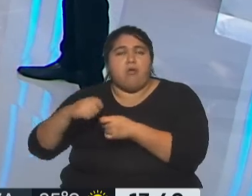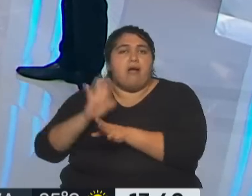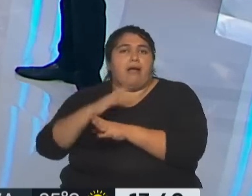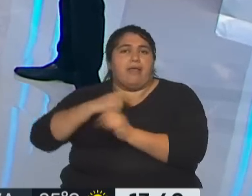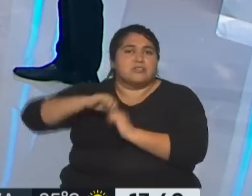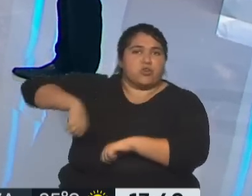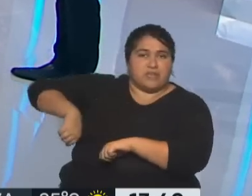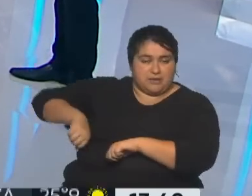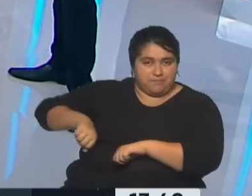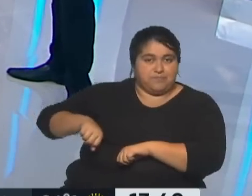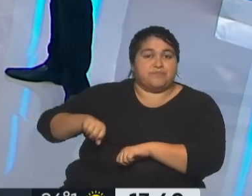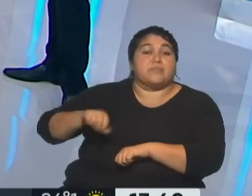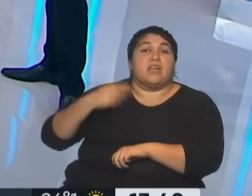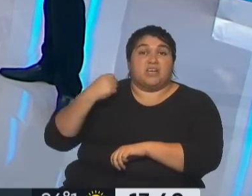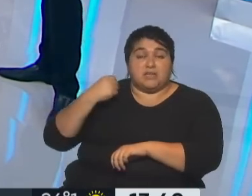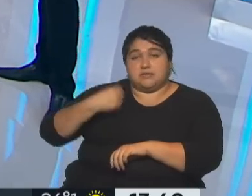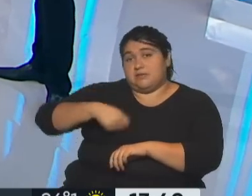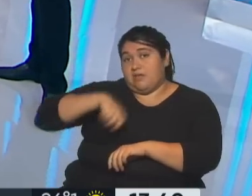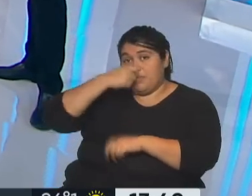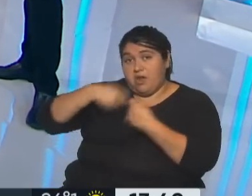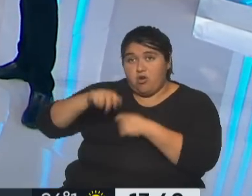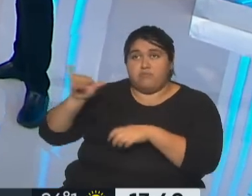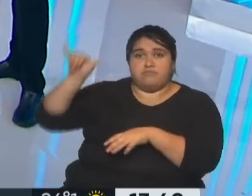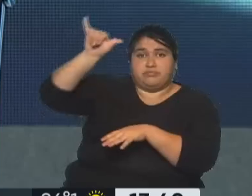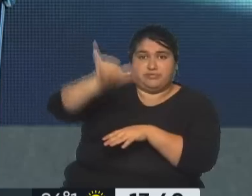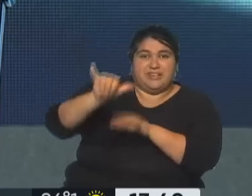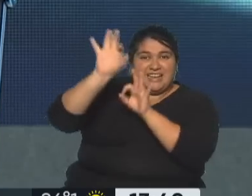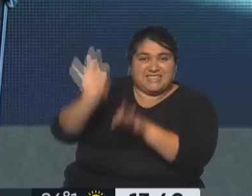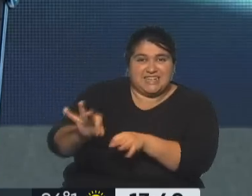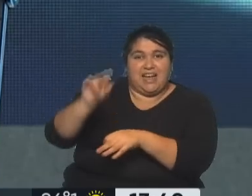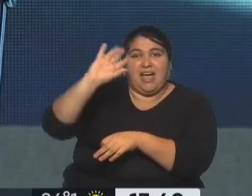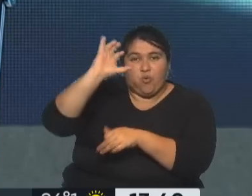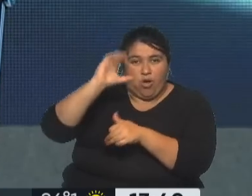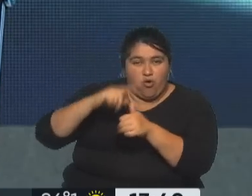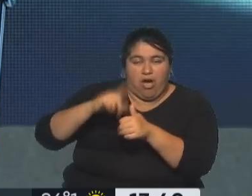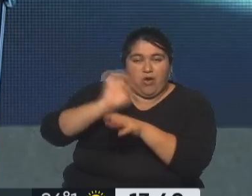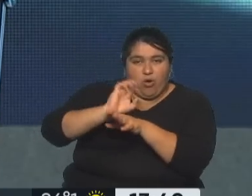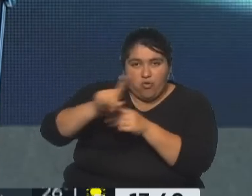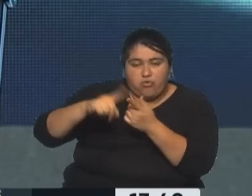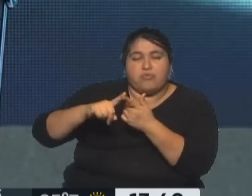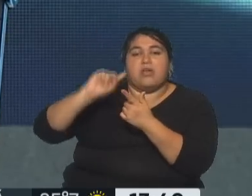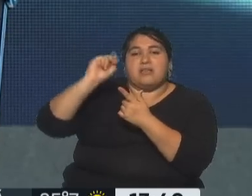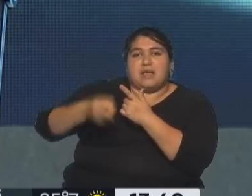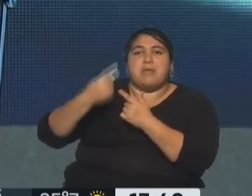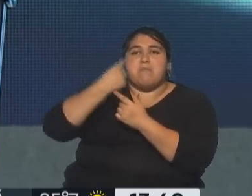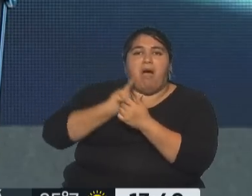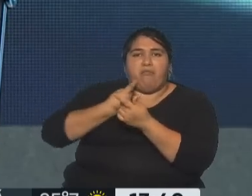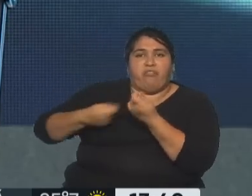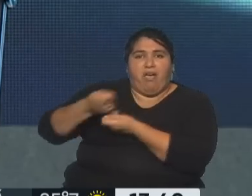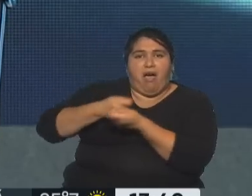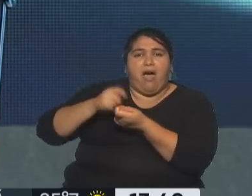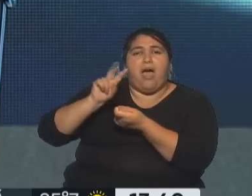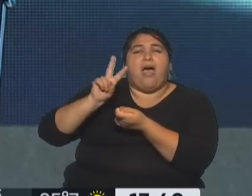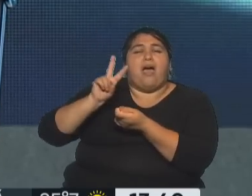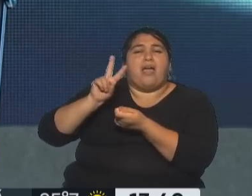de narcoavionetas aterrizando en Ecuador, de envío de drogas a Europa, conexiones con una mafia albanesa. Todo esto a partir de